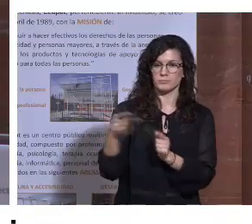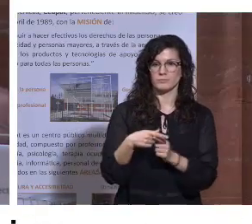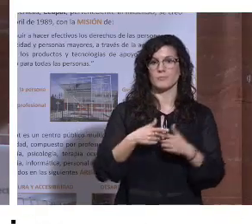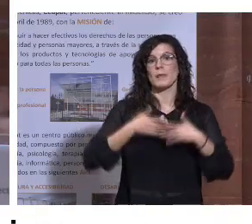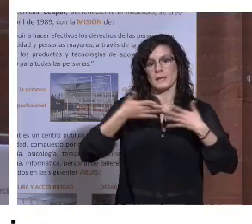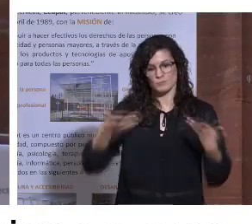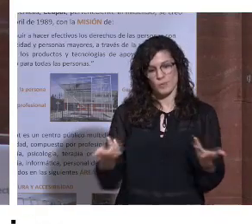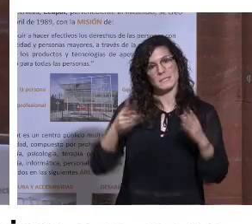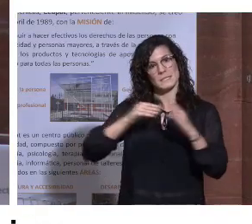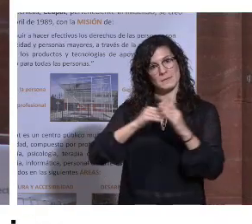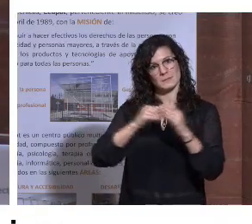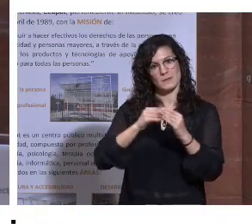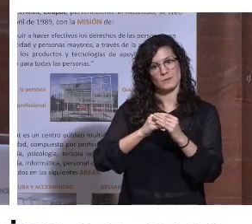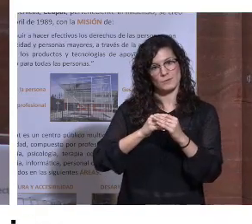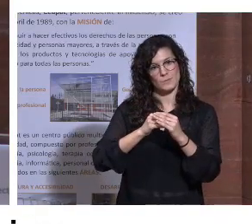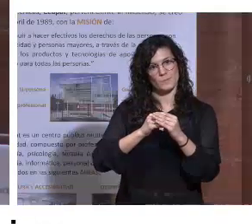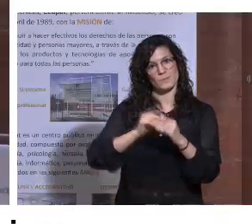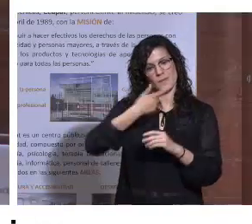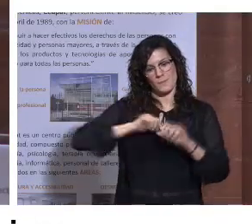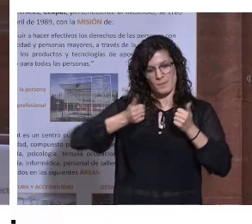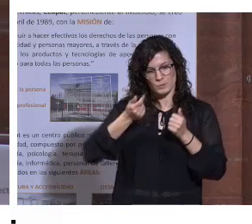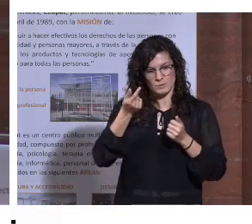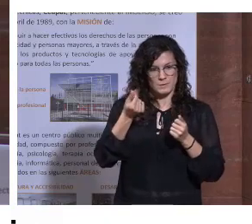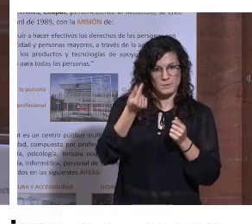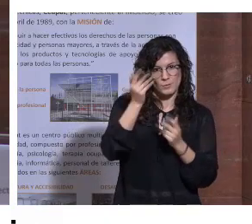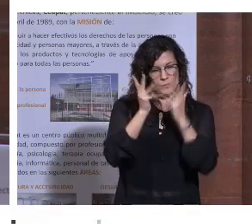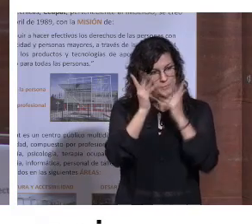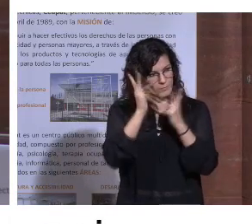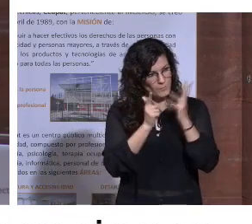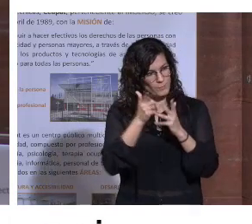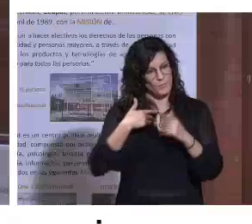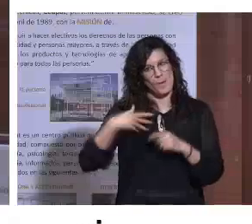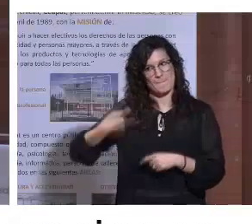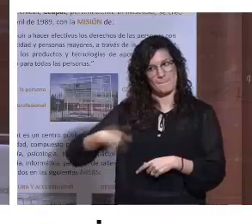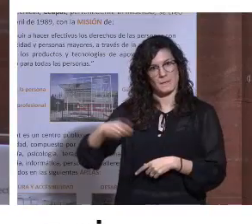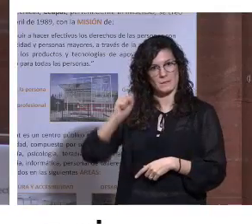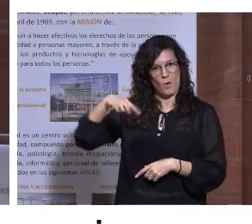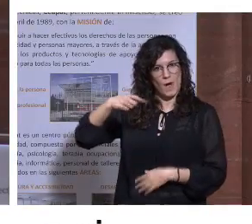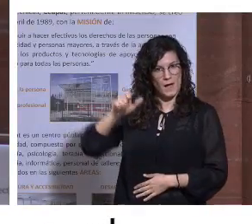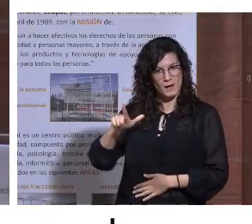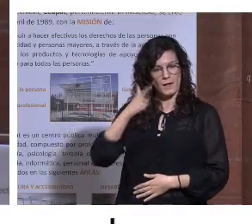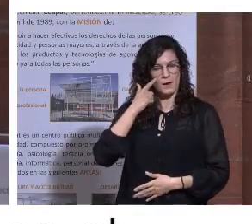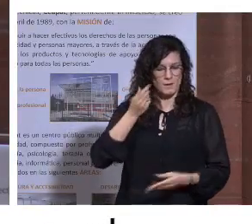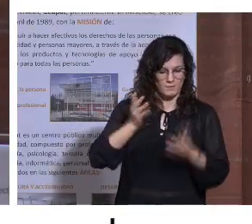en el inserso nos puse a hacer números, con lo pesado que es Ángel,